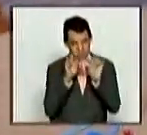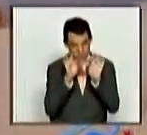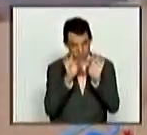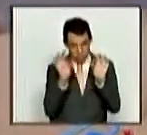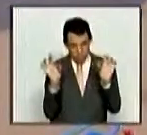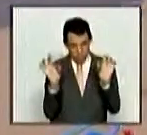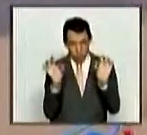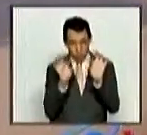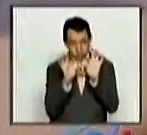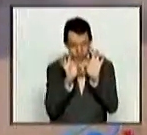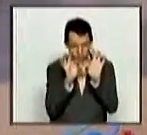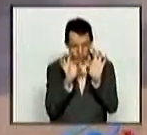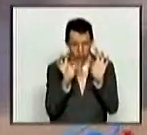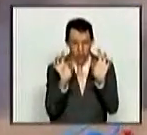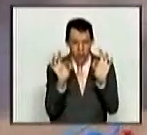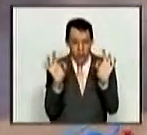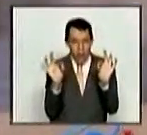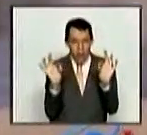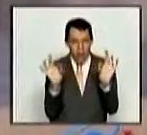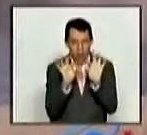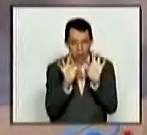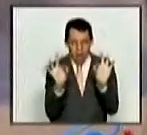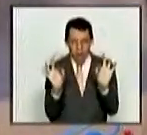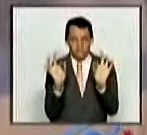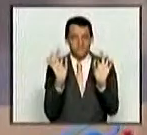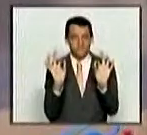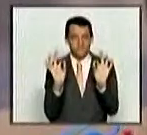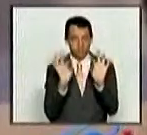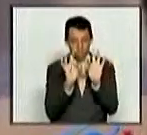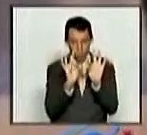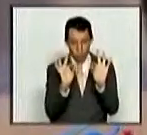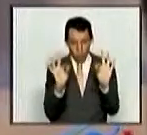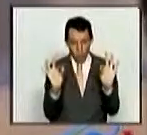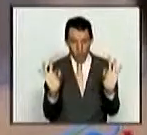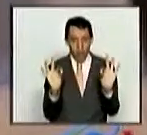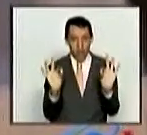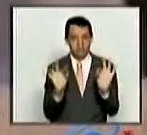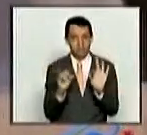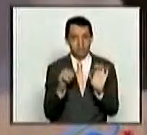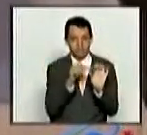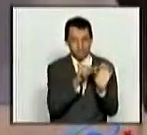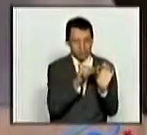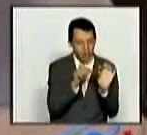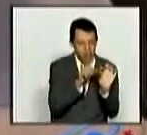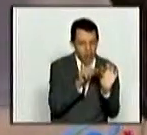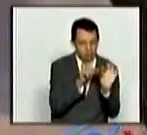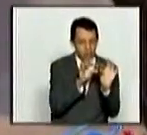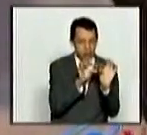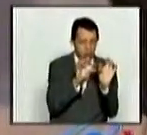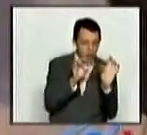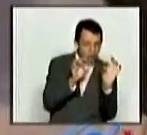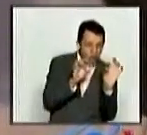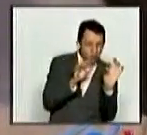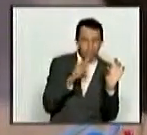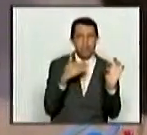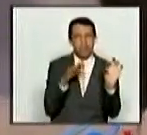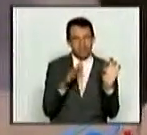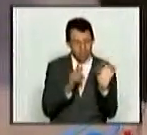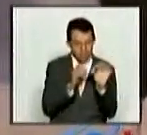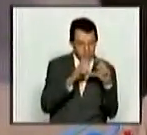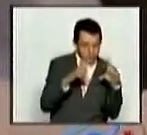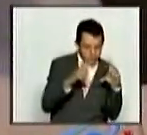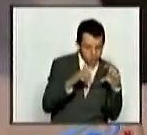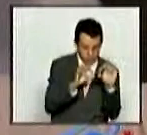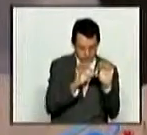Tiene en la zona invasiva es una aguja muy fina, y en la cabeza es un poquito más gruesa, ya que podemos complementar